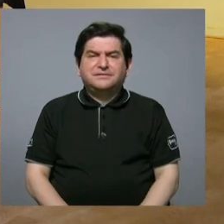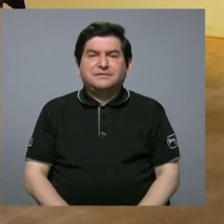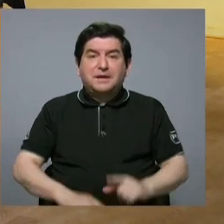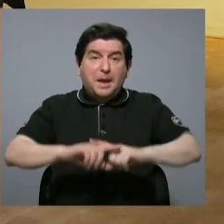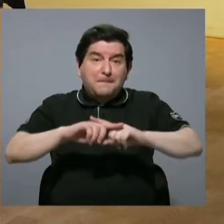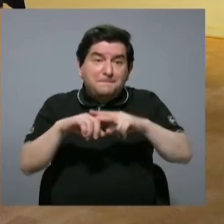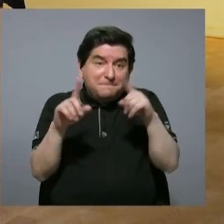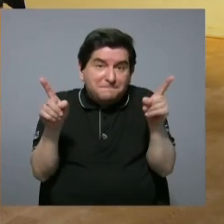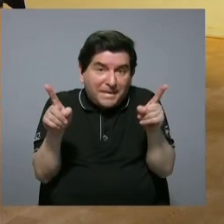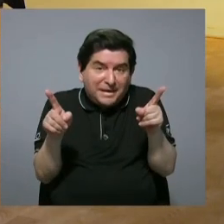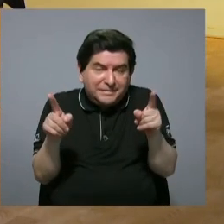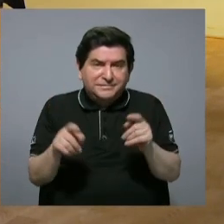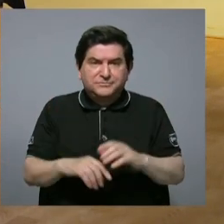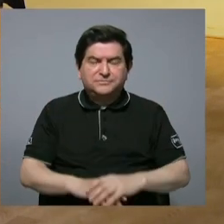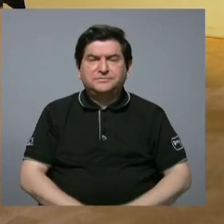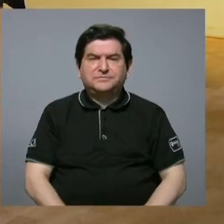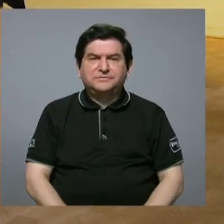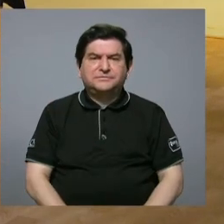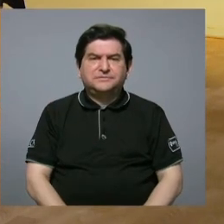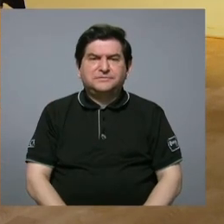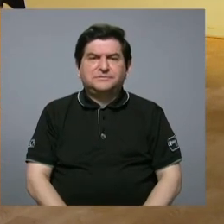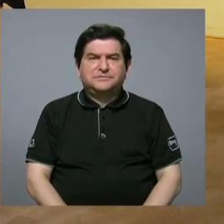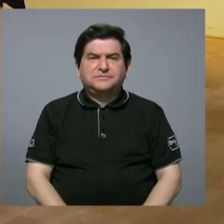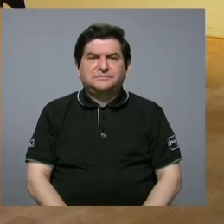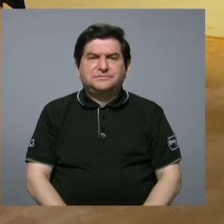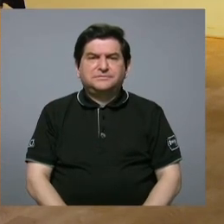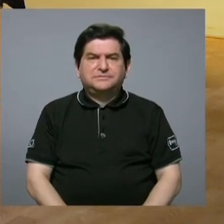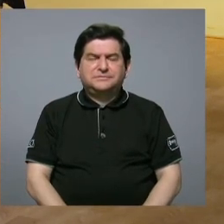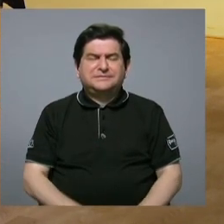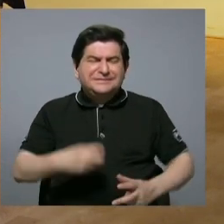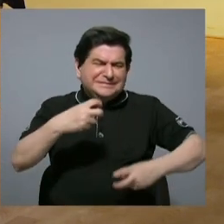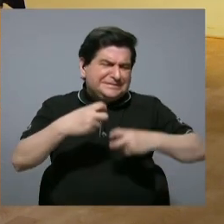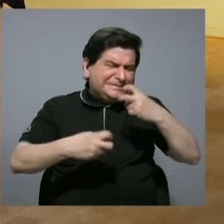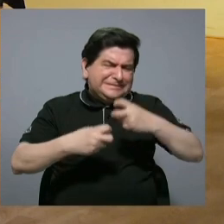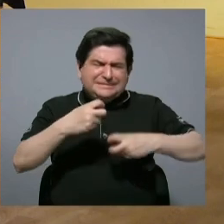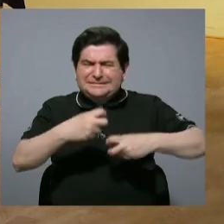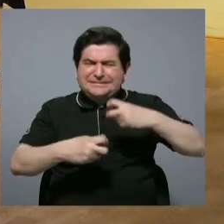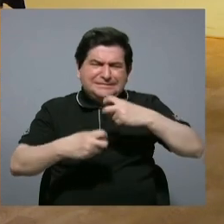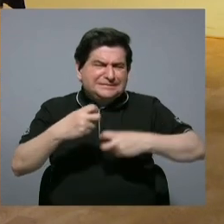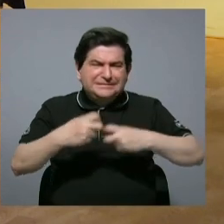alguna manera lo conflictivo